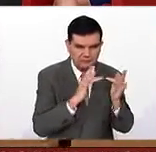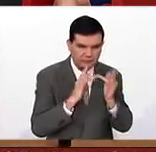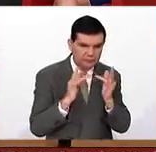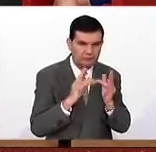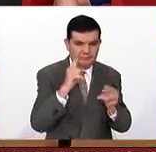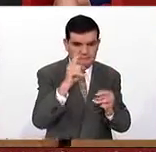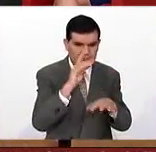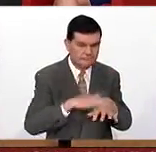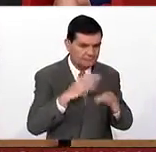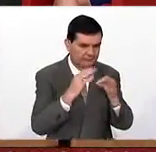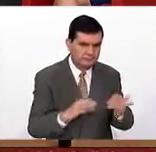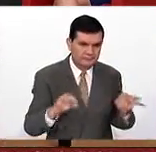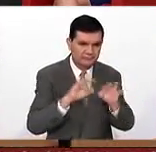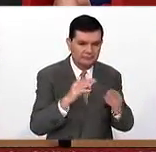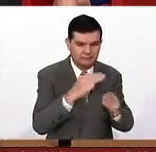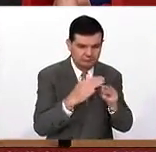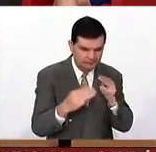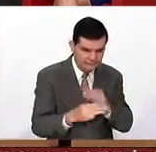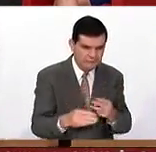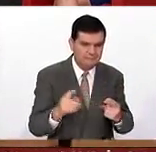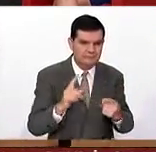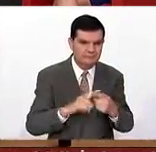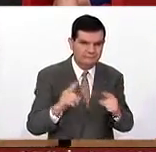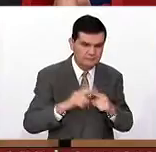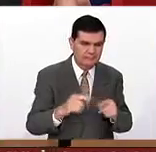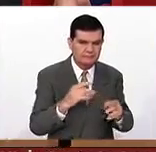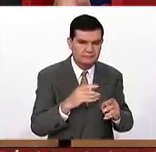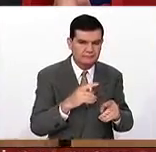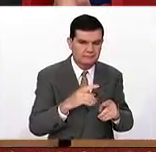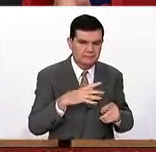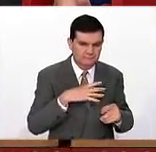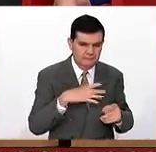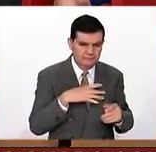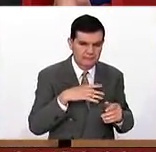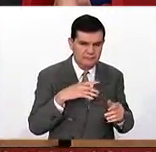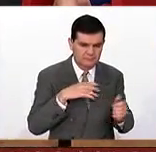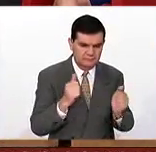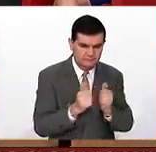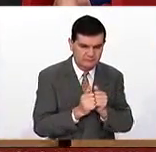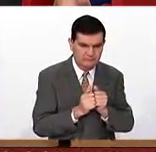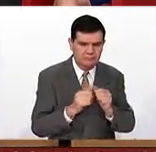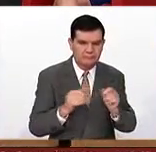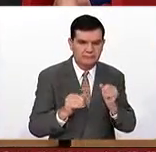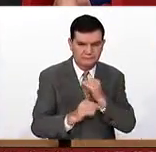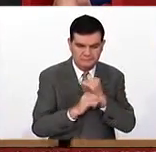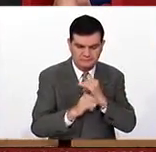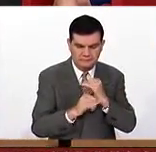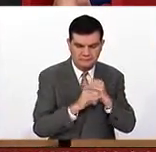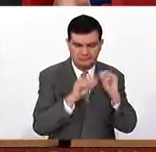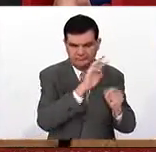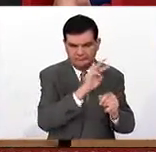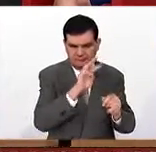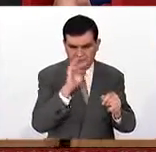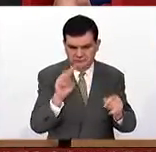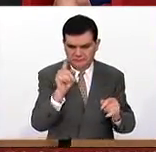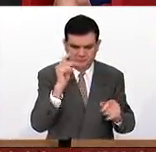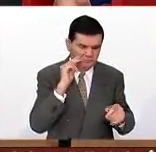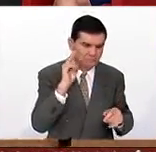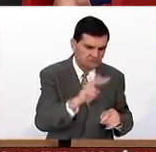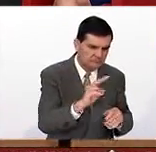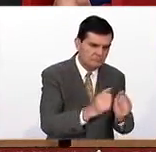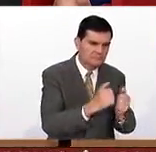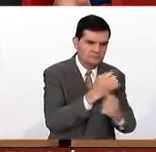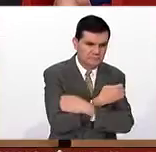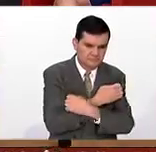todo todos nuestros materiales nuestros folletos y demás están en línea absolutamente todos ustedes busquen